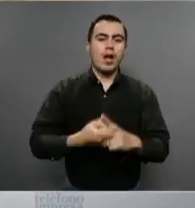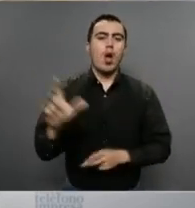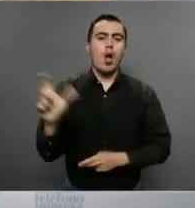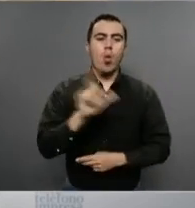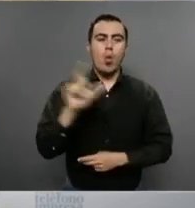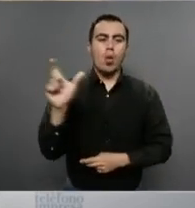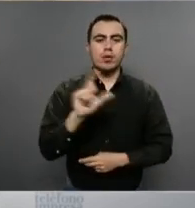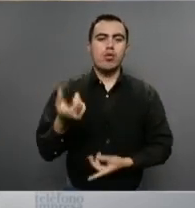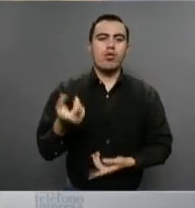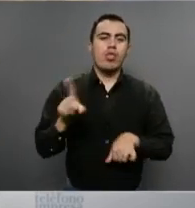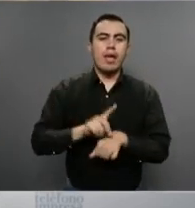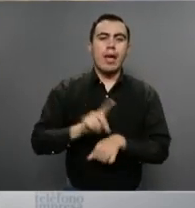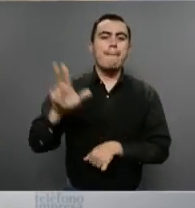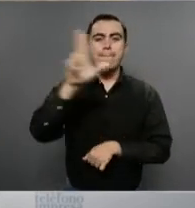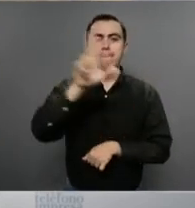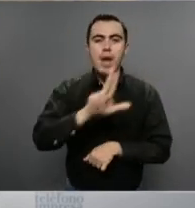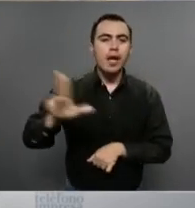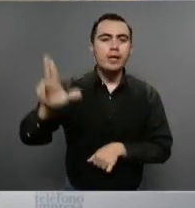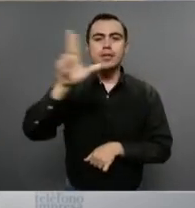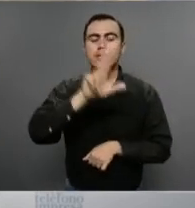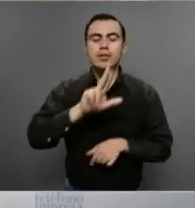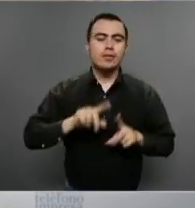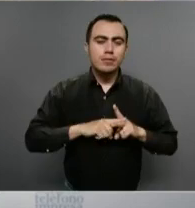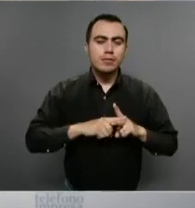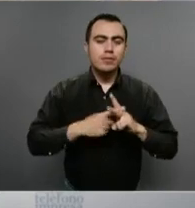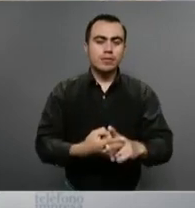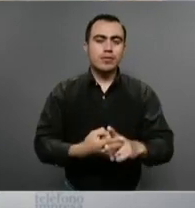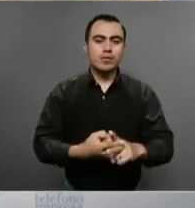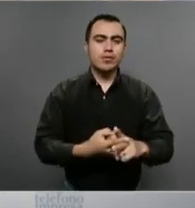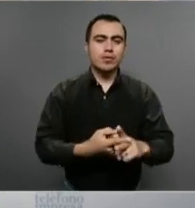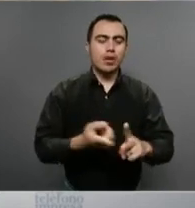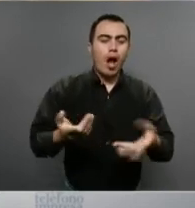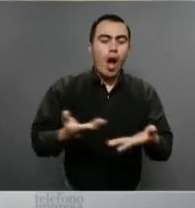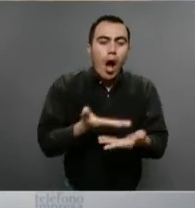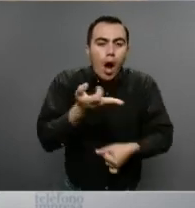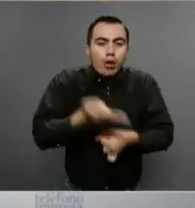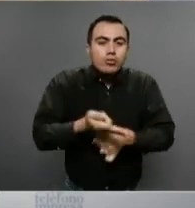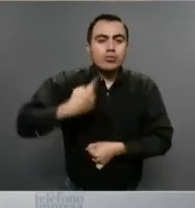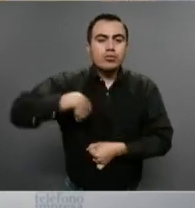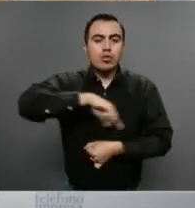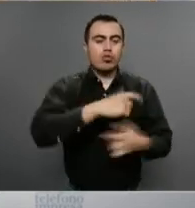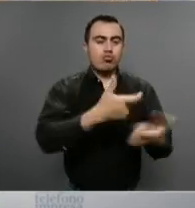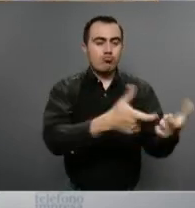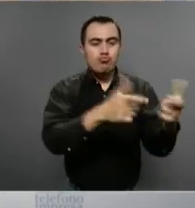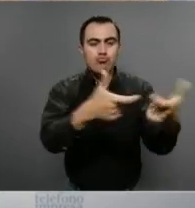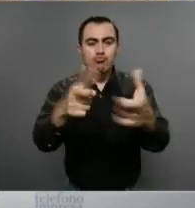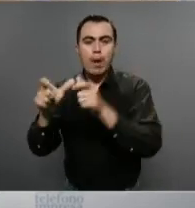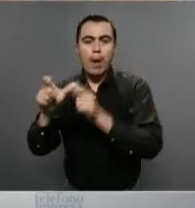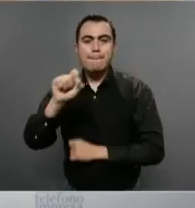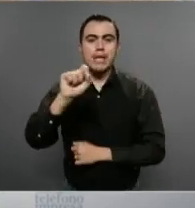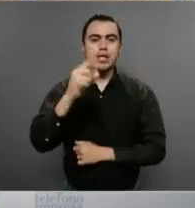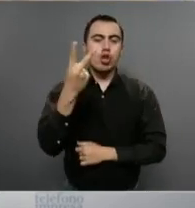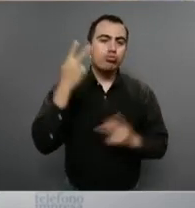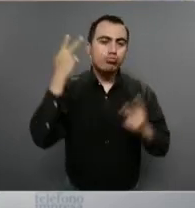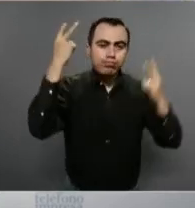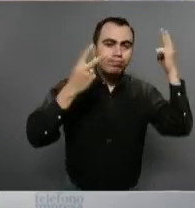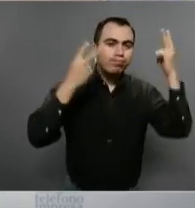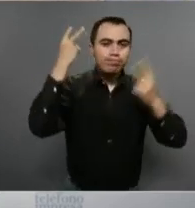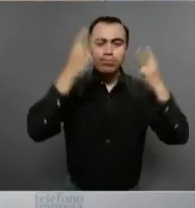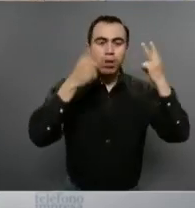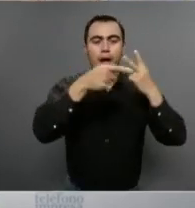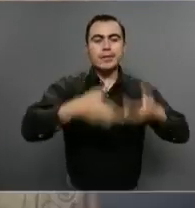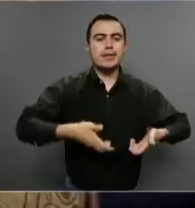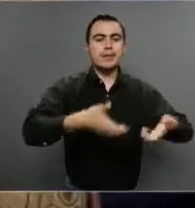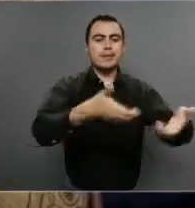semana, ¿no? Hasta ahorita llevamos visitados 28 grupos de población callejera. Llevamos